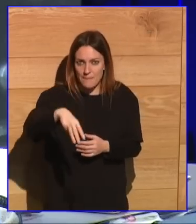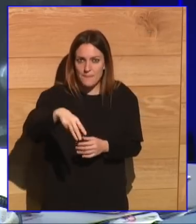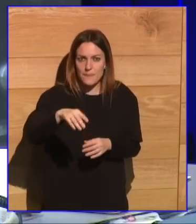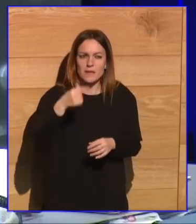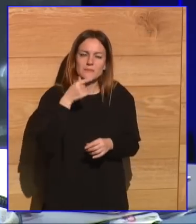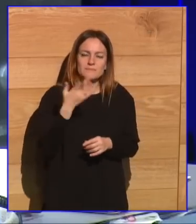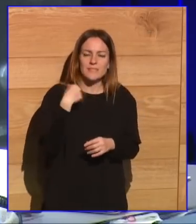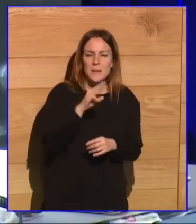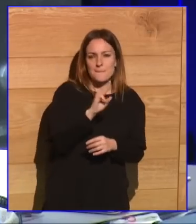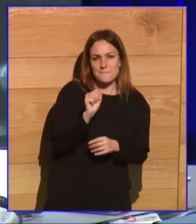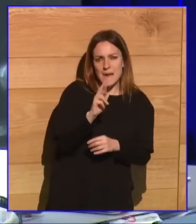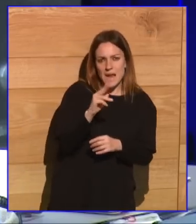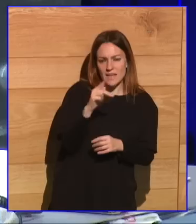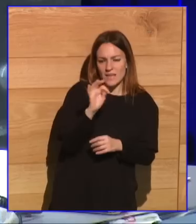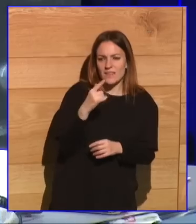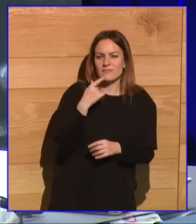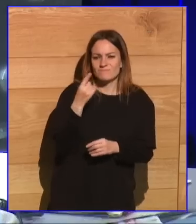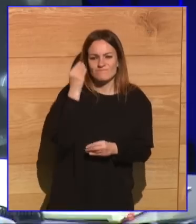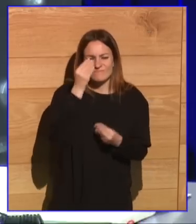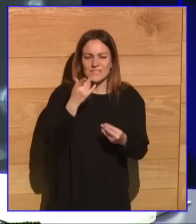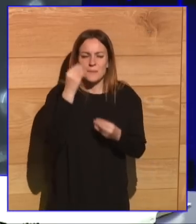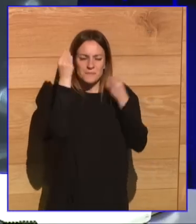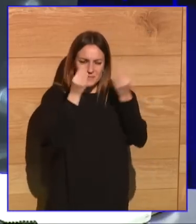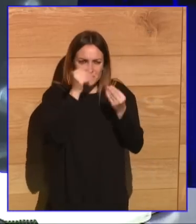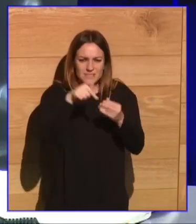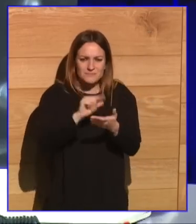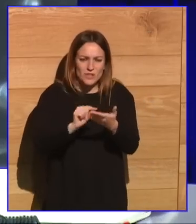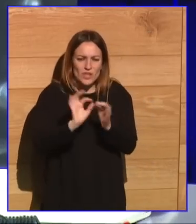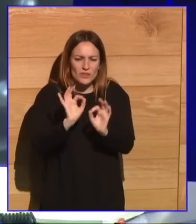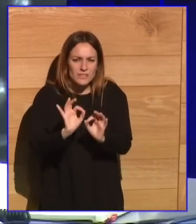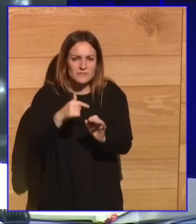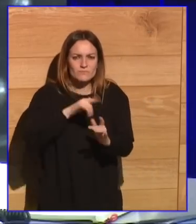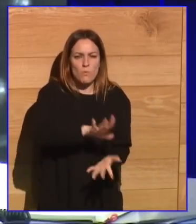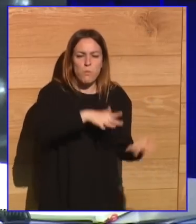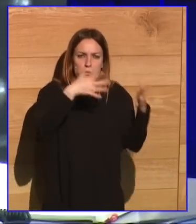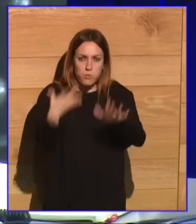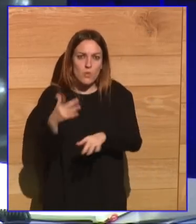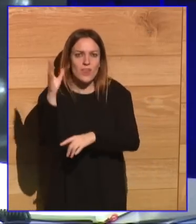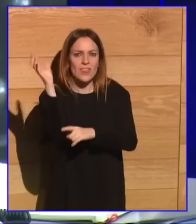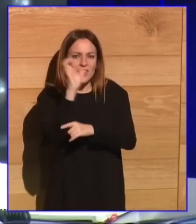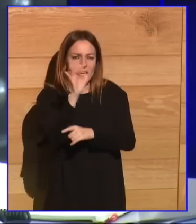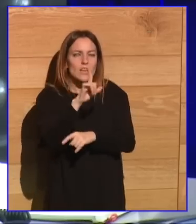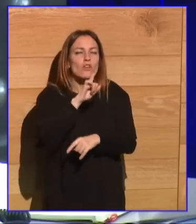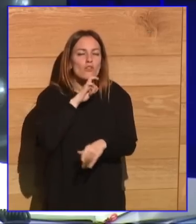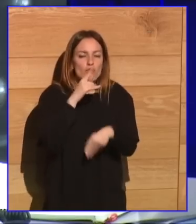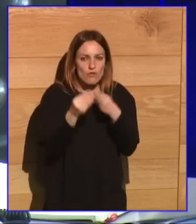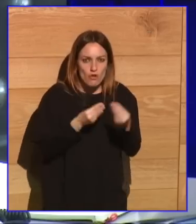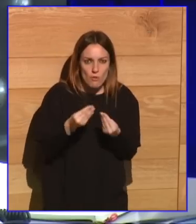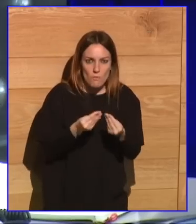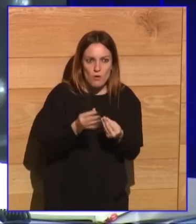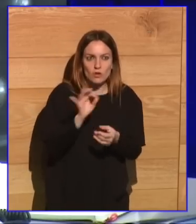pensaba, no sé si hay forma de traducir al cine esta poética o si hay forma de llevar